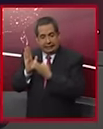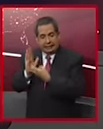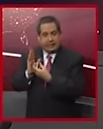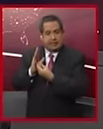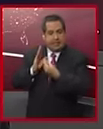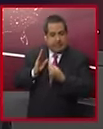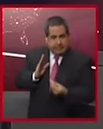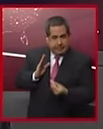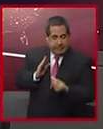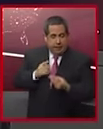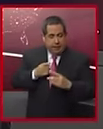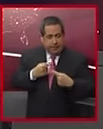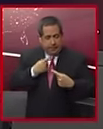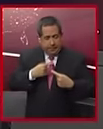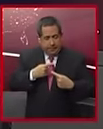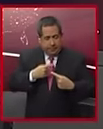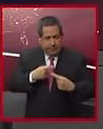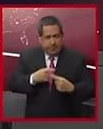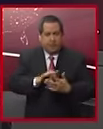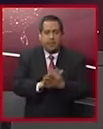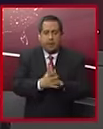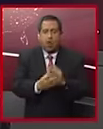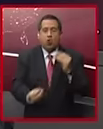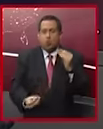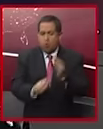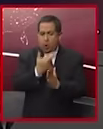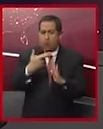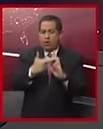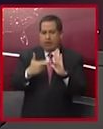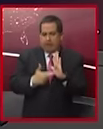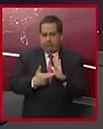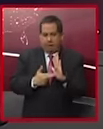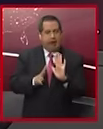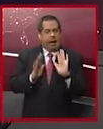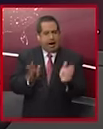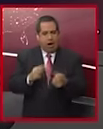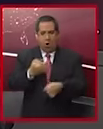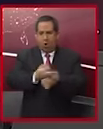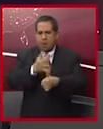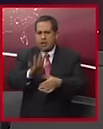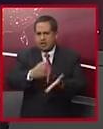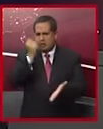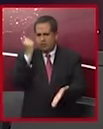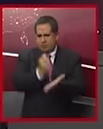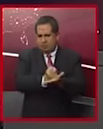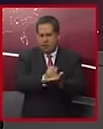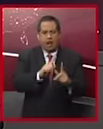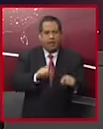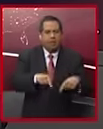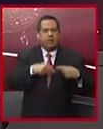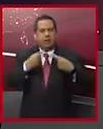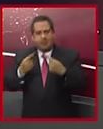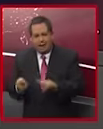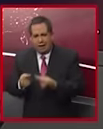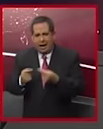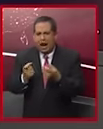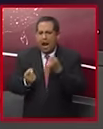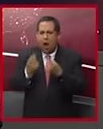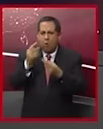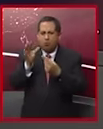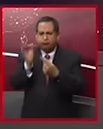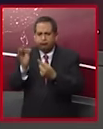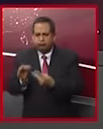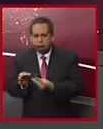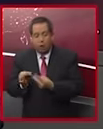Asamblea Constituyente desarrolló este debate. Precisamente, posteriormente, luego de que ya se aprobó en lo general, se pasó a la discusión en lo particular. Una